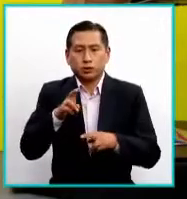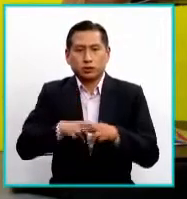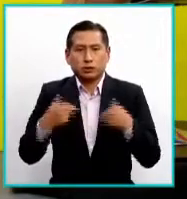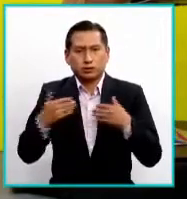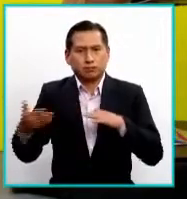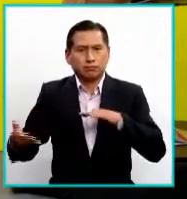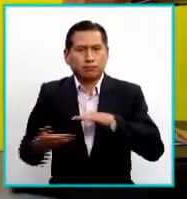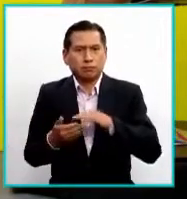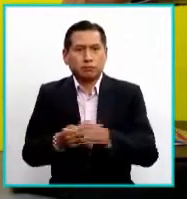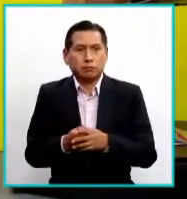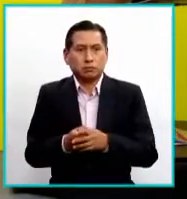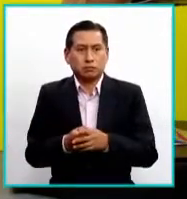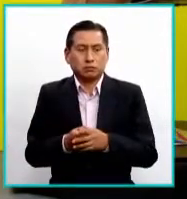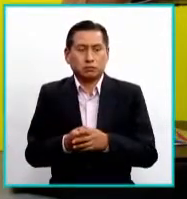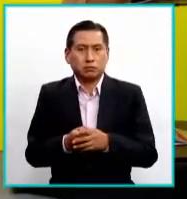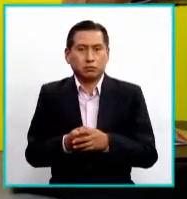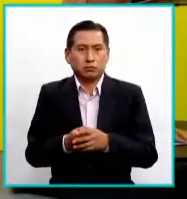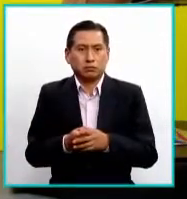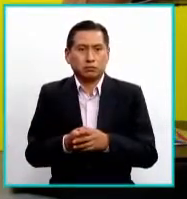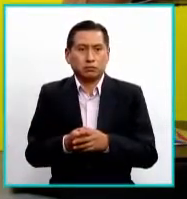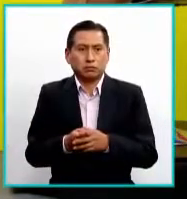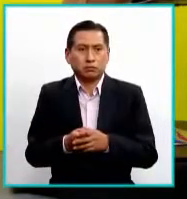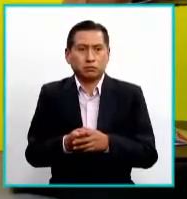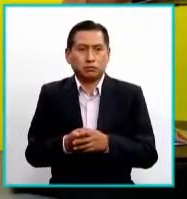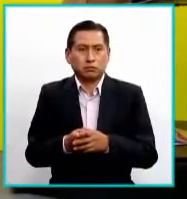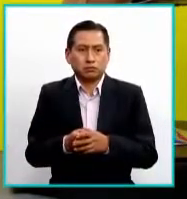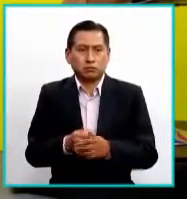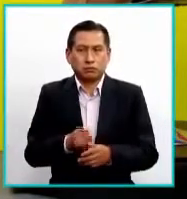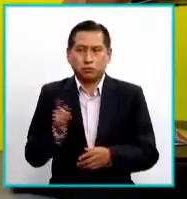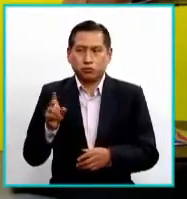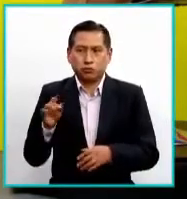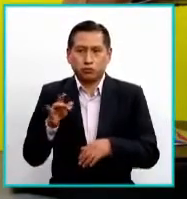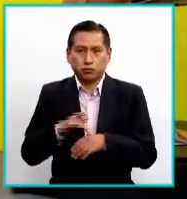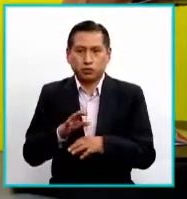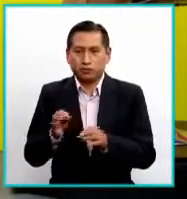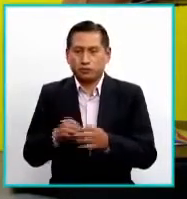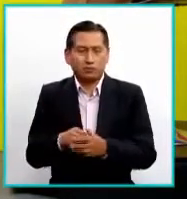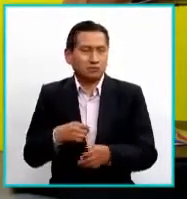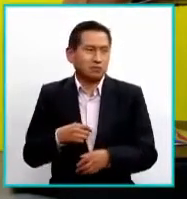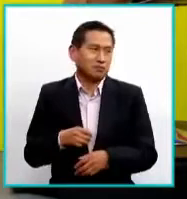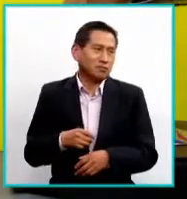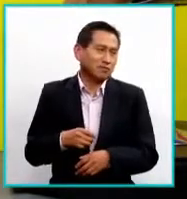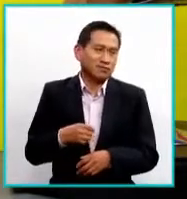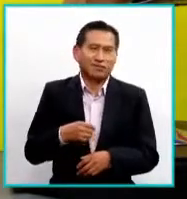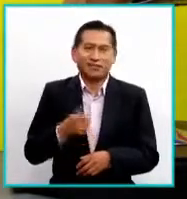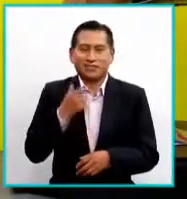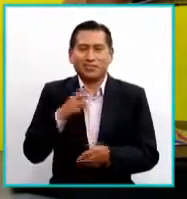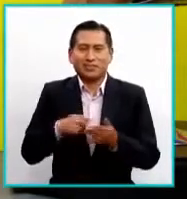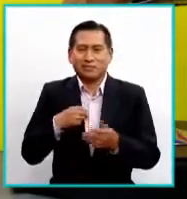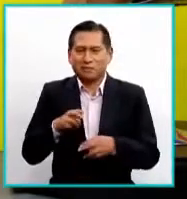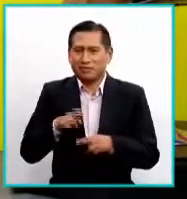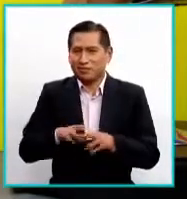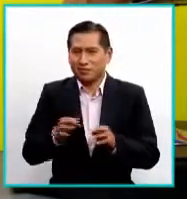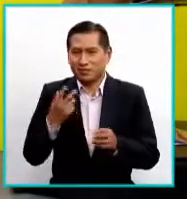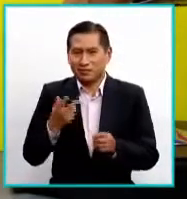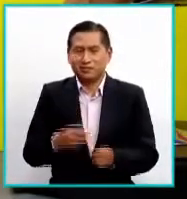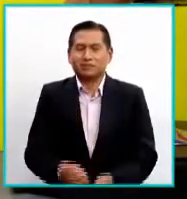tienes algo. Al Marce no le tocó, así que debes sentirte privilegiado. No le cambió de silla. A ver.